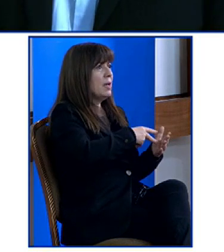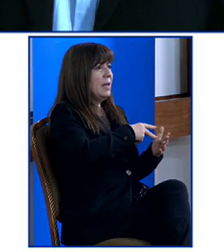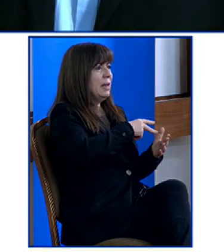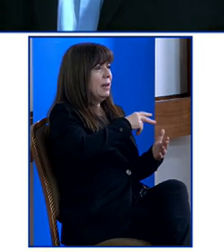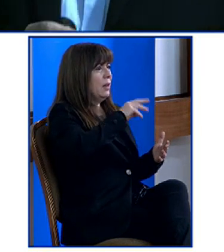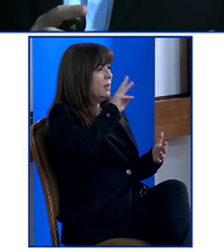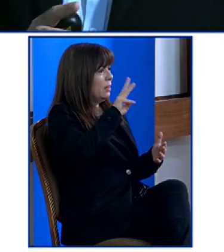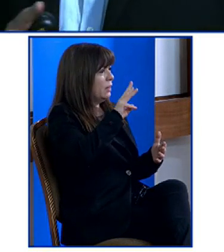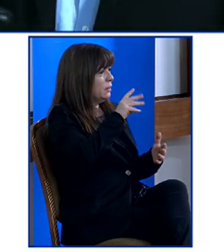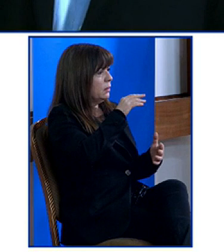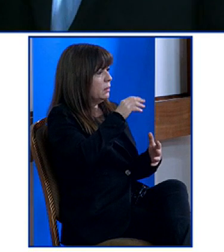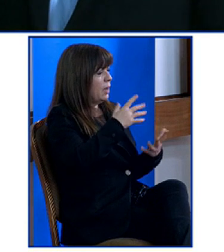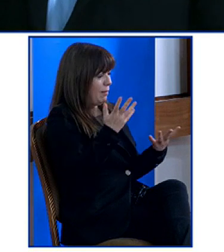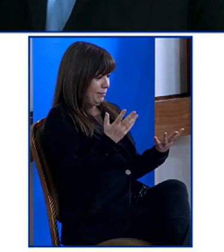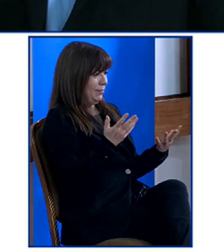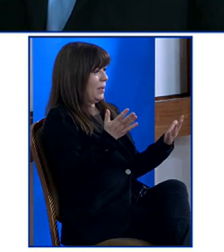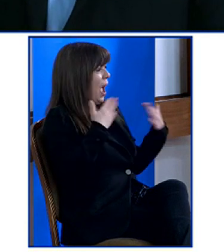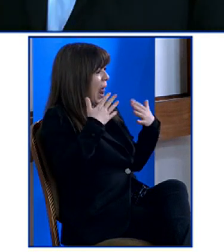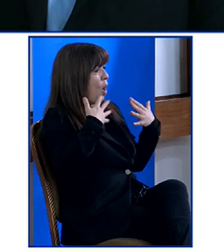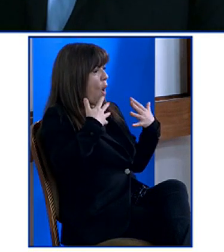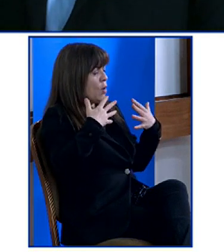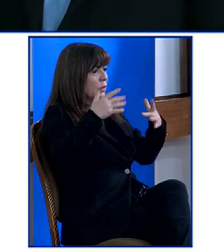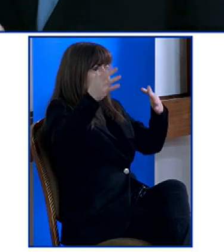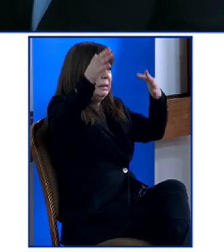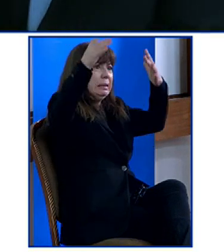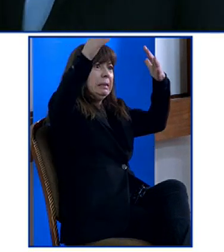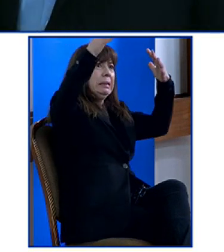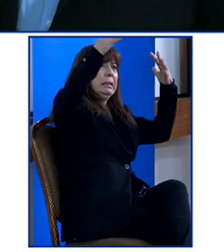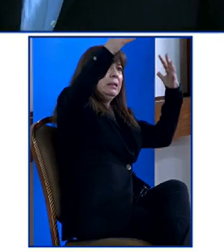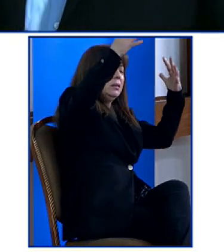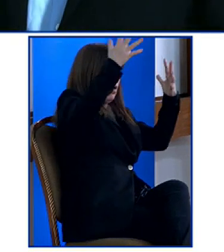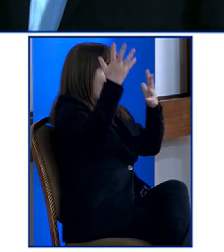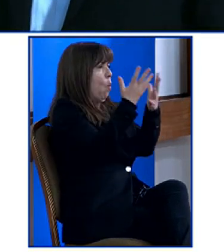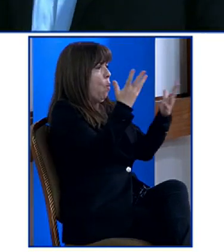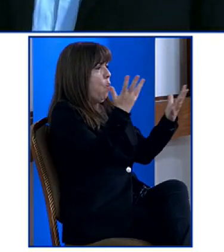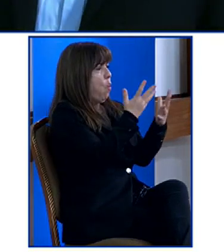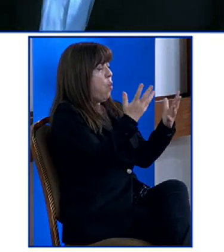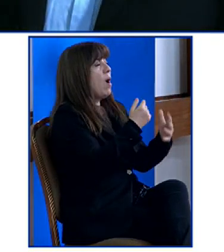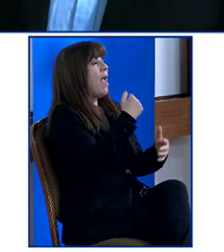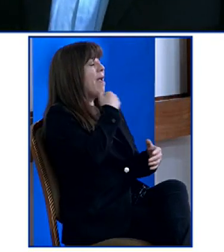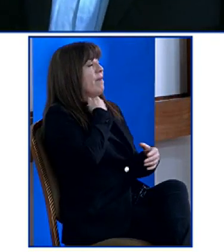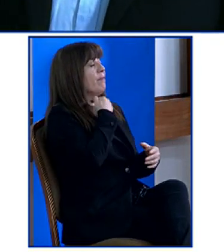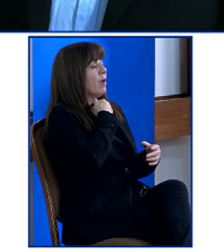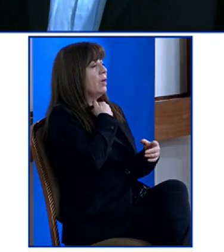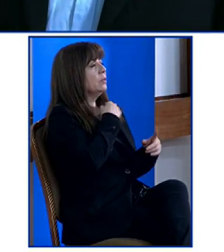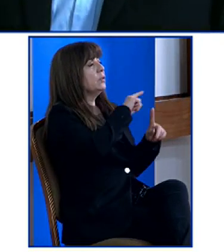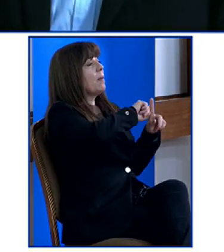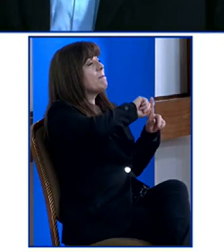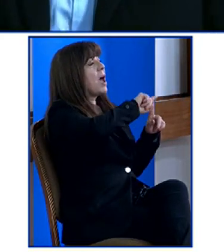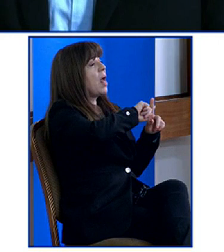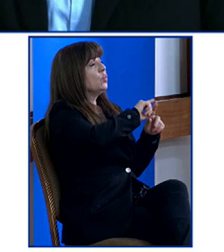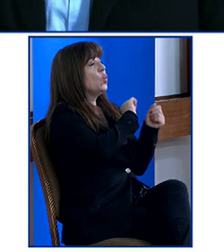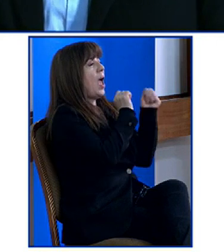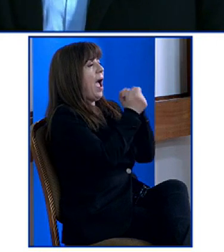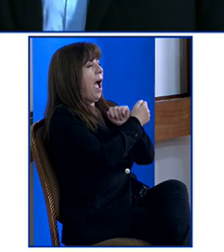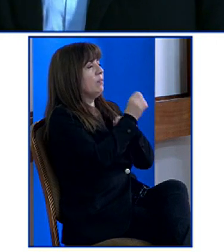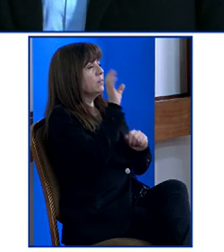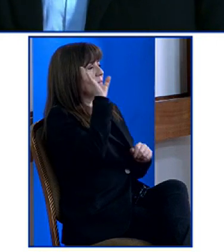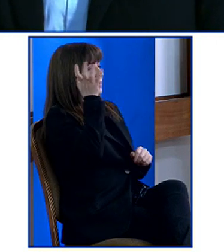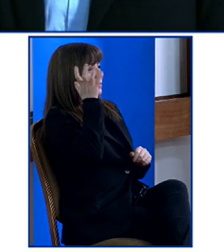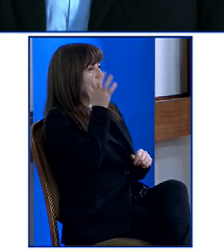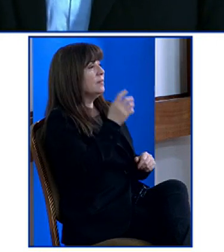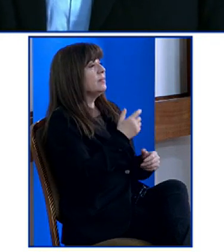y todo el interés se centró no solo en la temperatura, sino en el cambio climático. y el número de estudios se